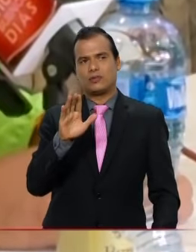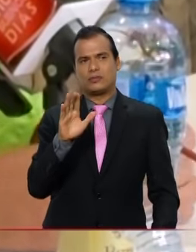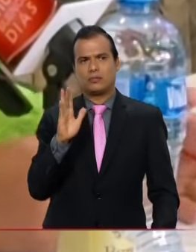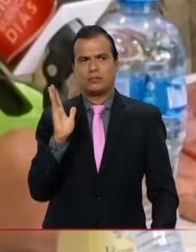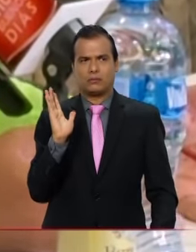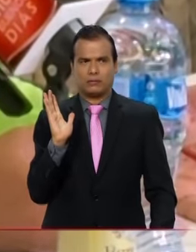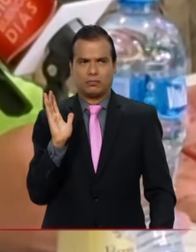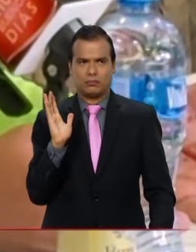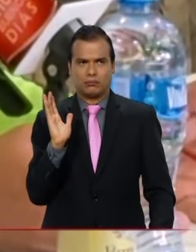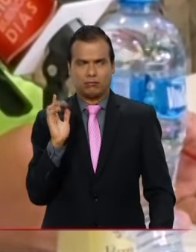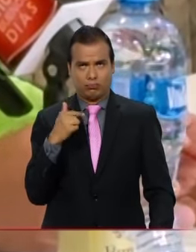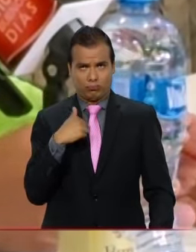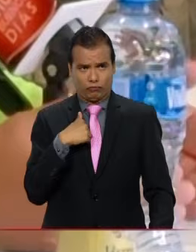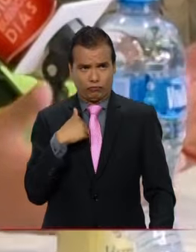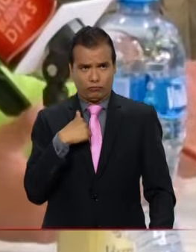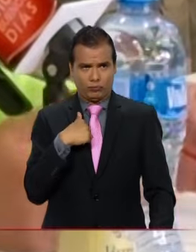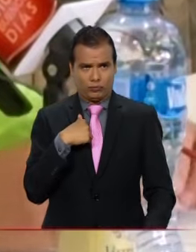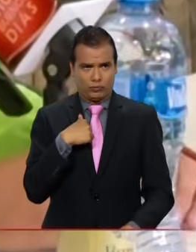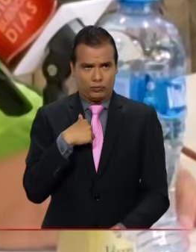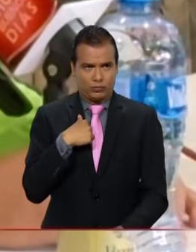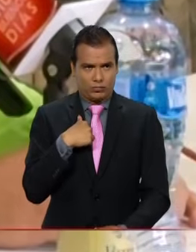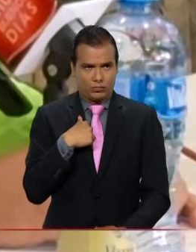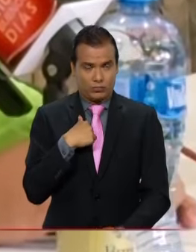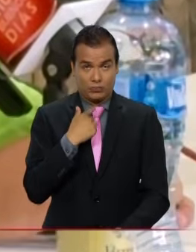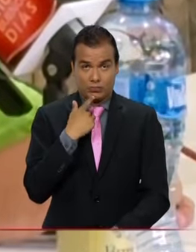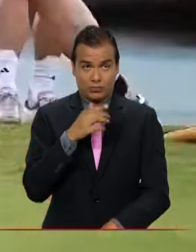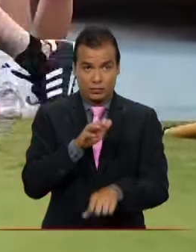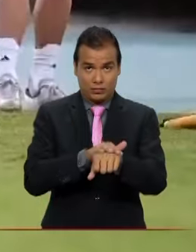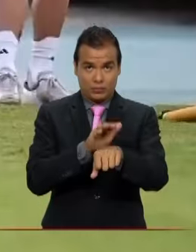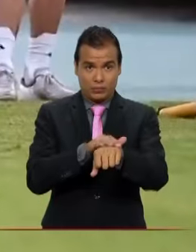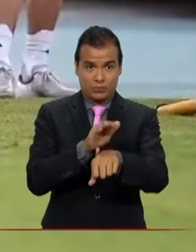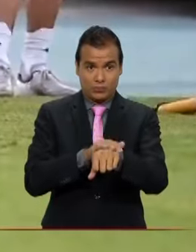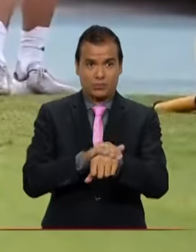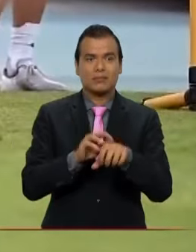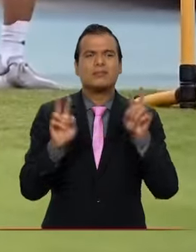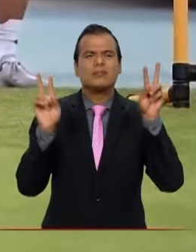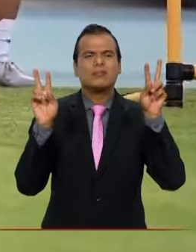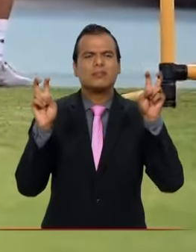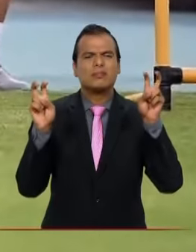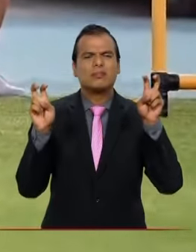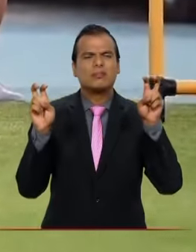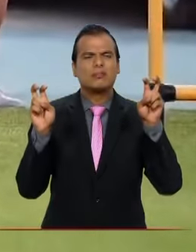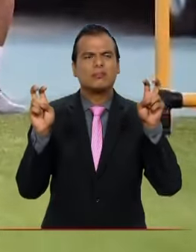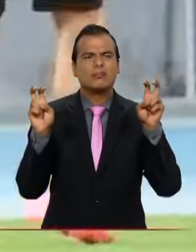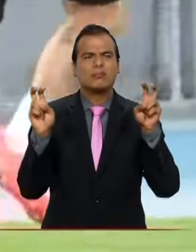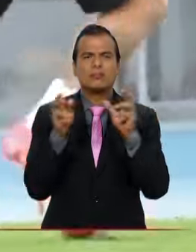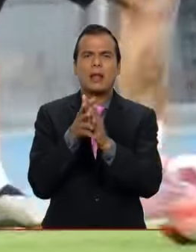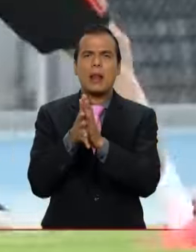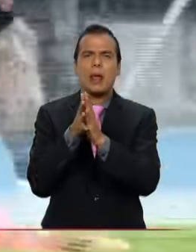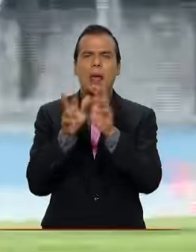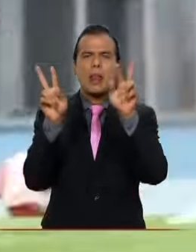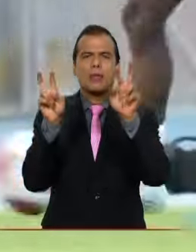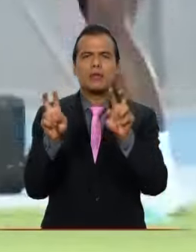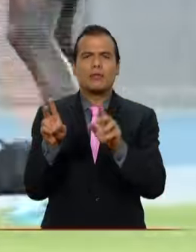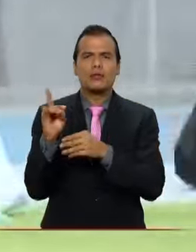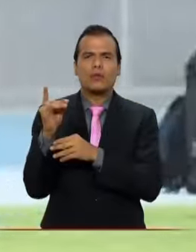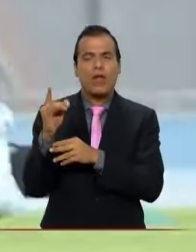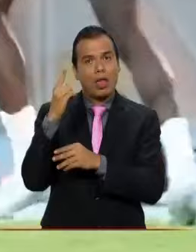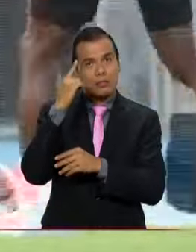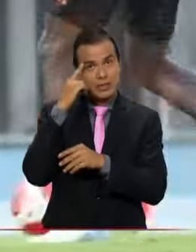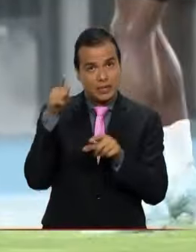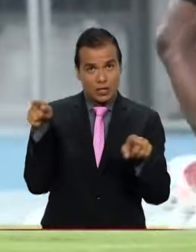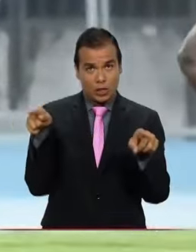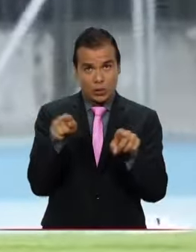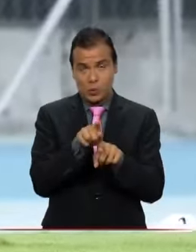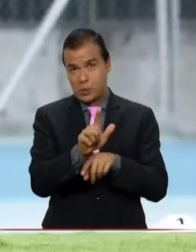yo no interpreté, esto es bueno aclarar, yo no interpreté cuando salía demasiada información de Bolivia que esta